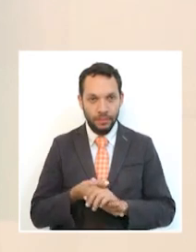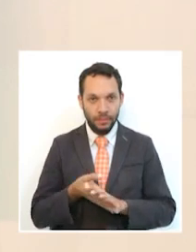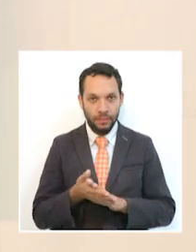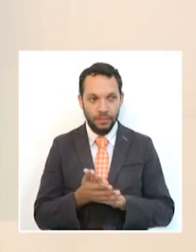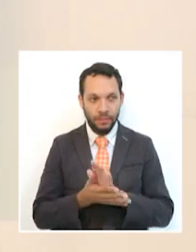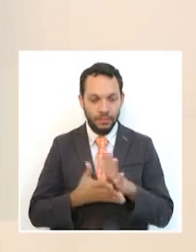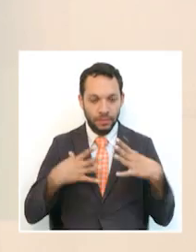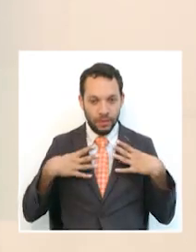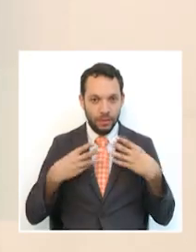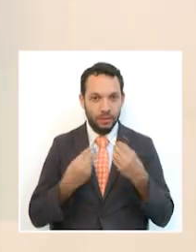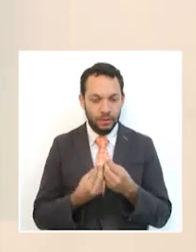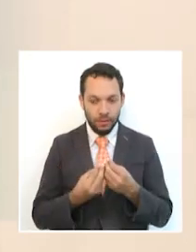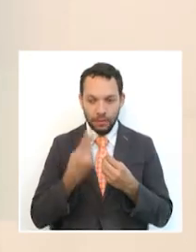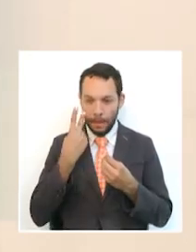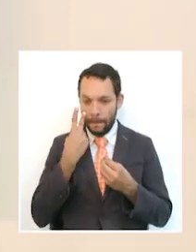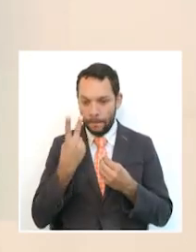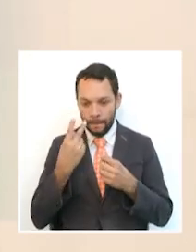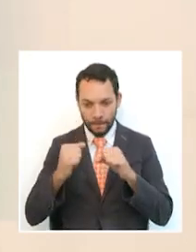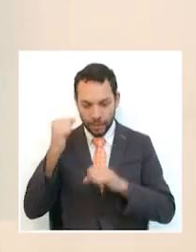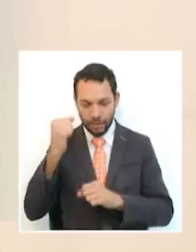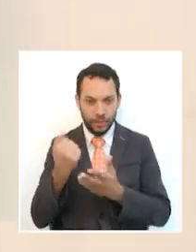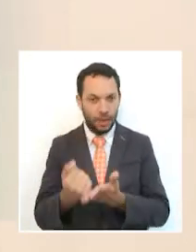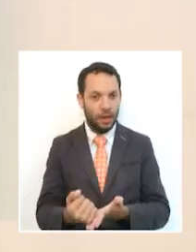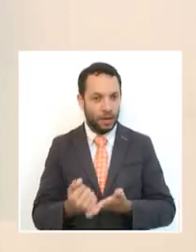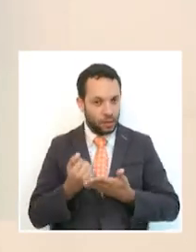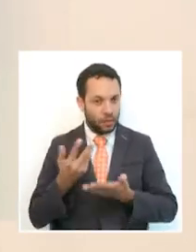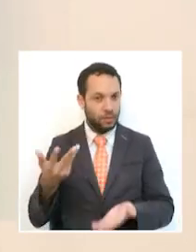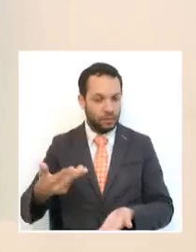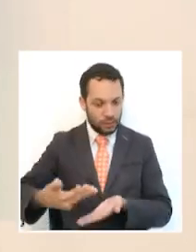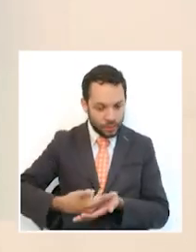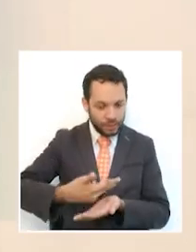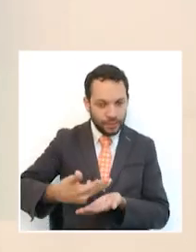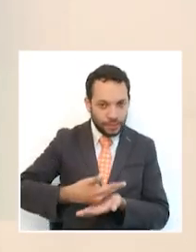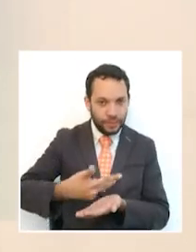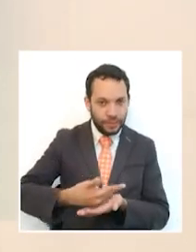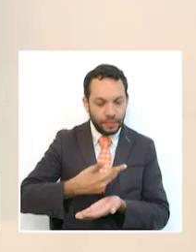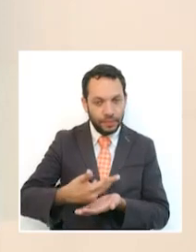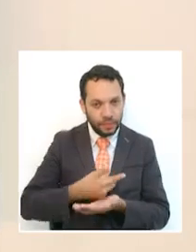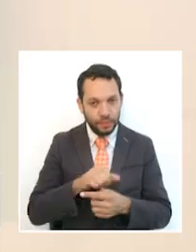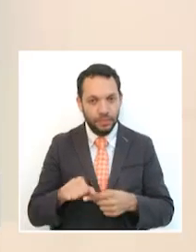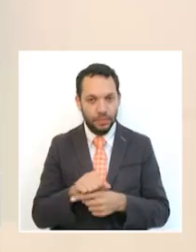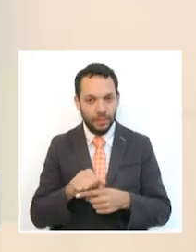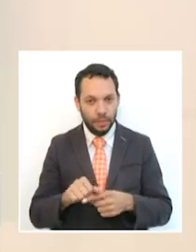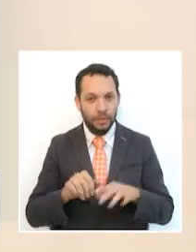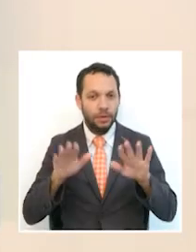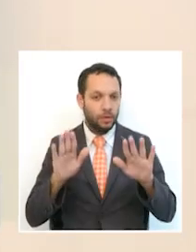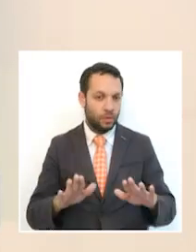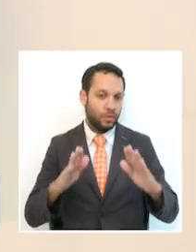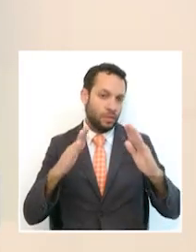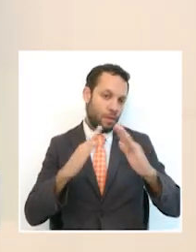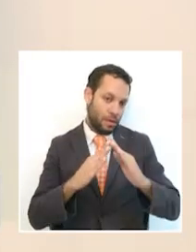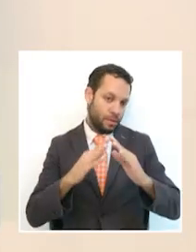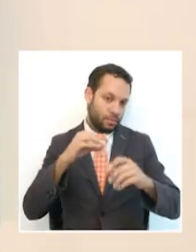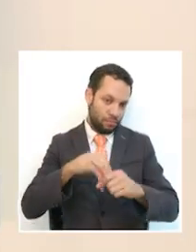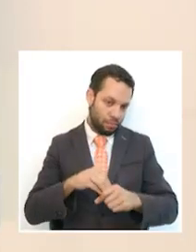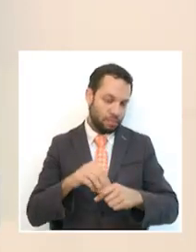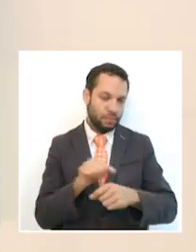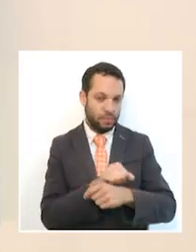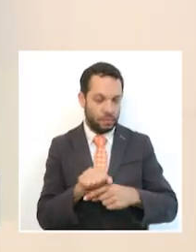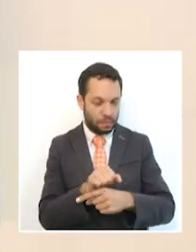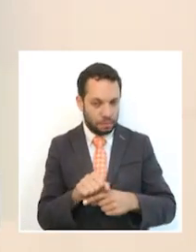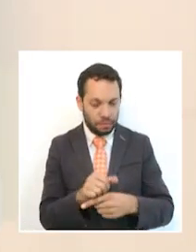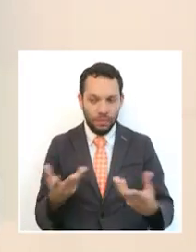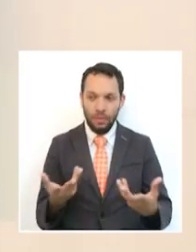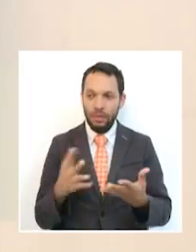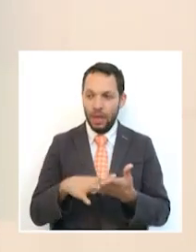hemos visto diferentes herramientas césar que las personas pueden aplicar en sus hogares para que definitivamente tengamos